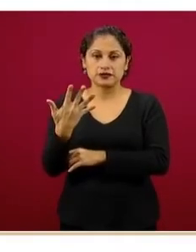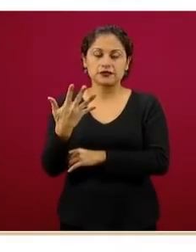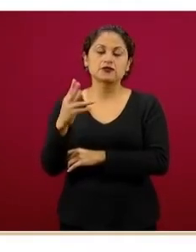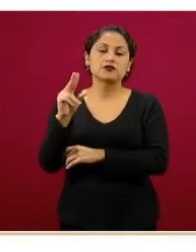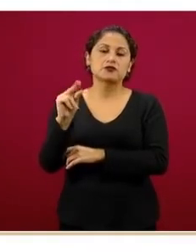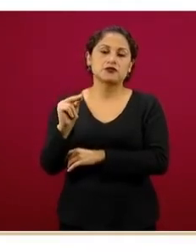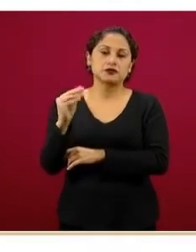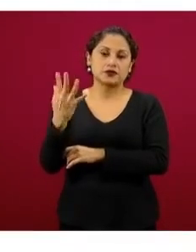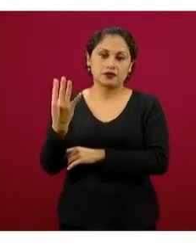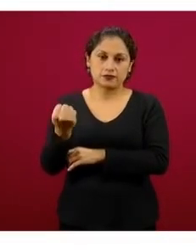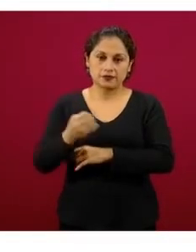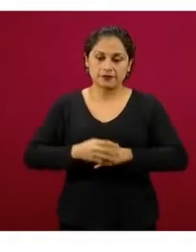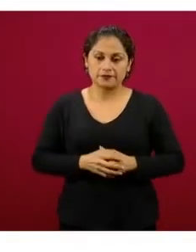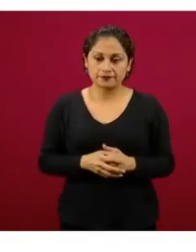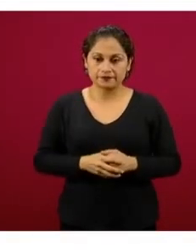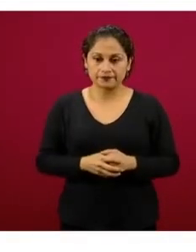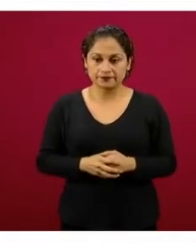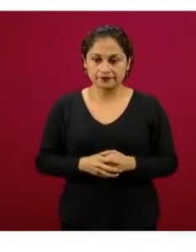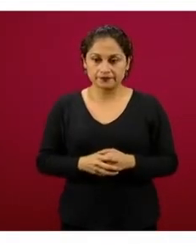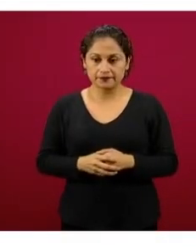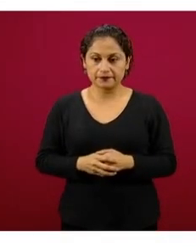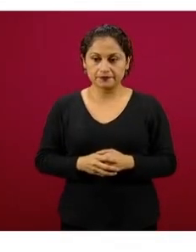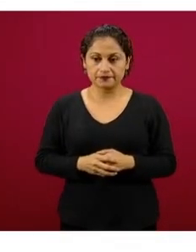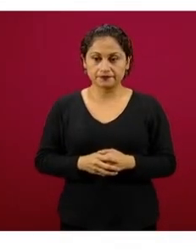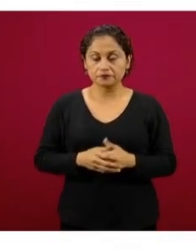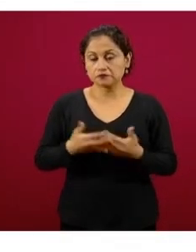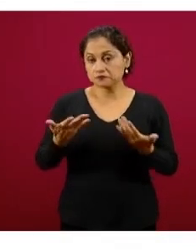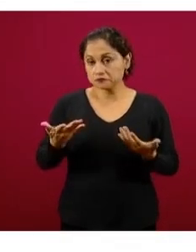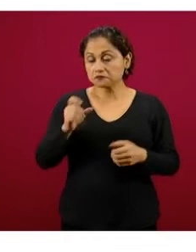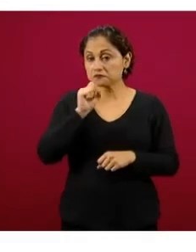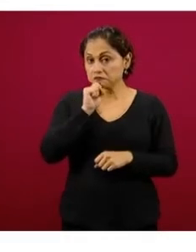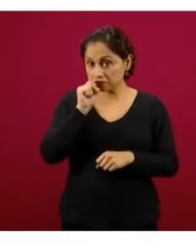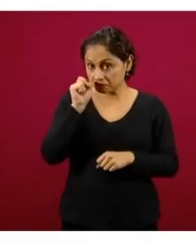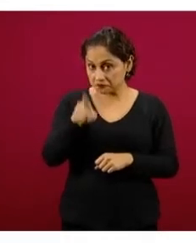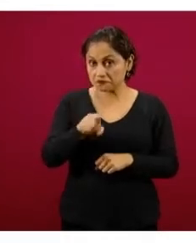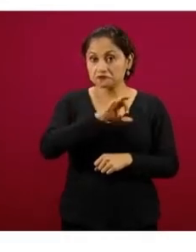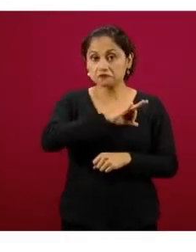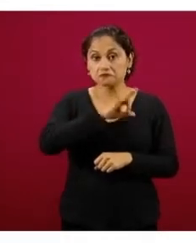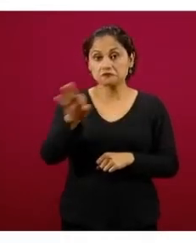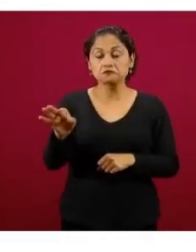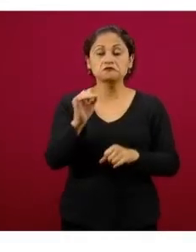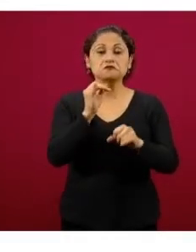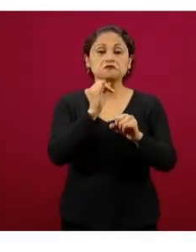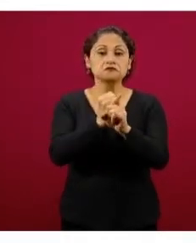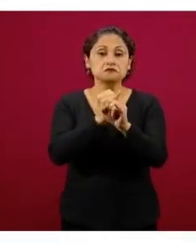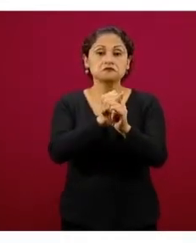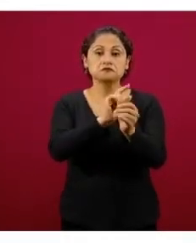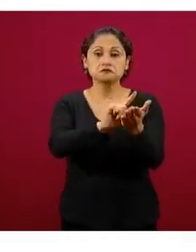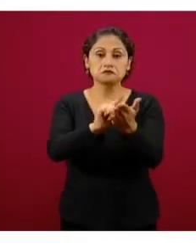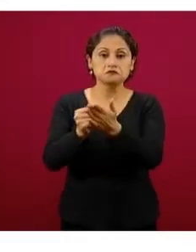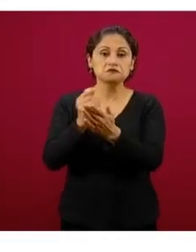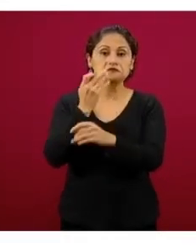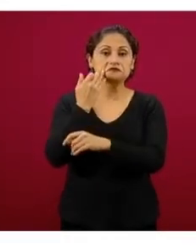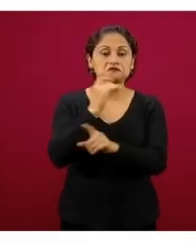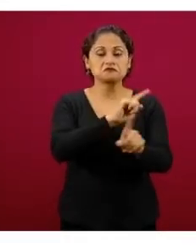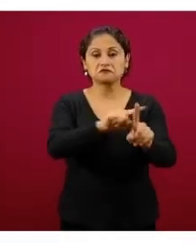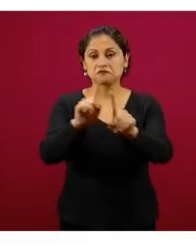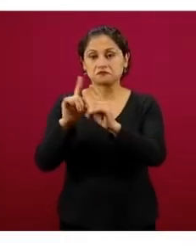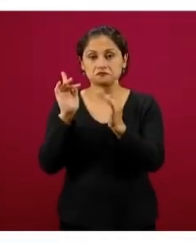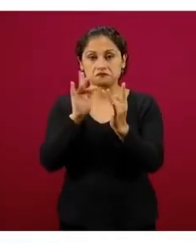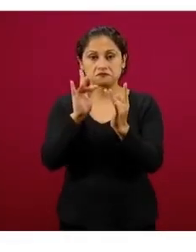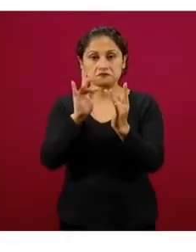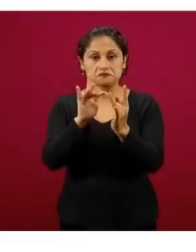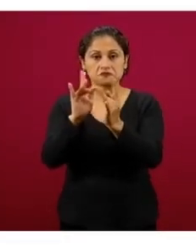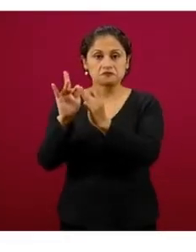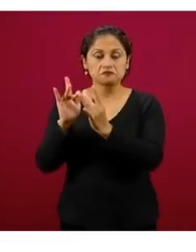favor. Otra forma de contacto ciudadano es a través de las redes sociales, y aquí lo que queremos